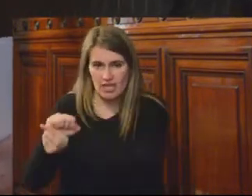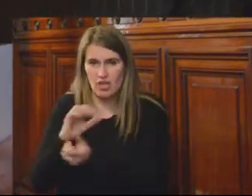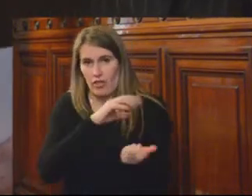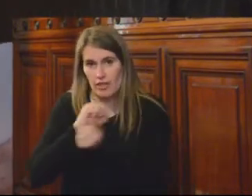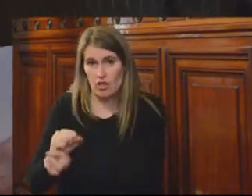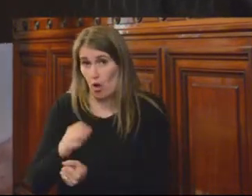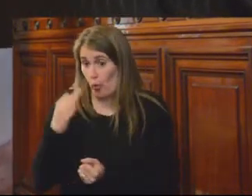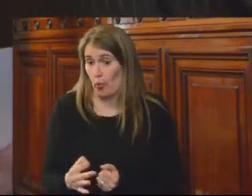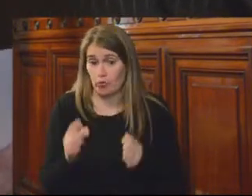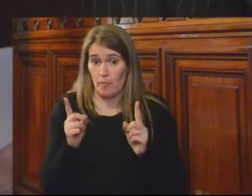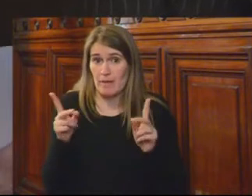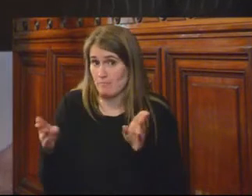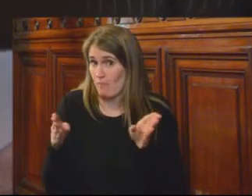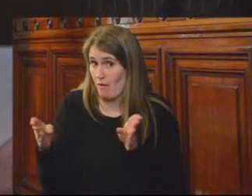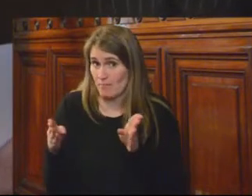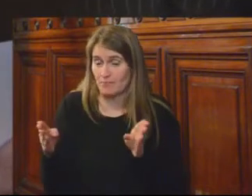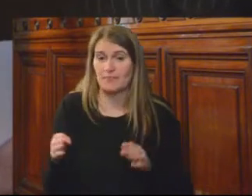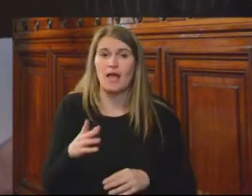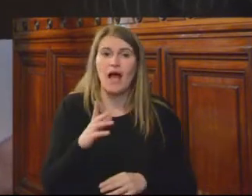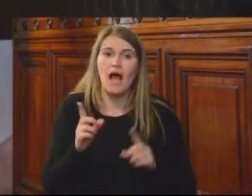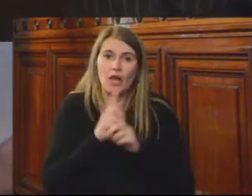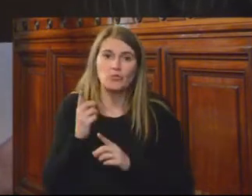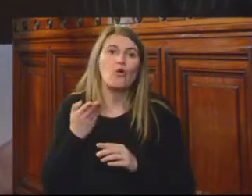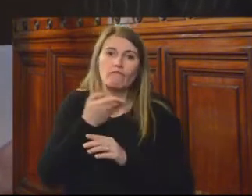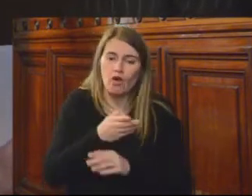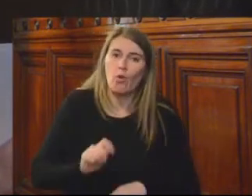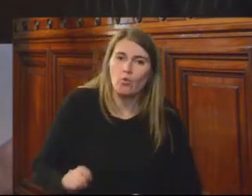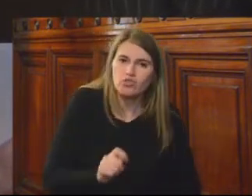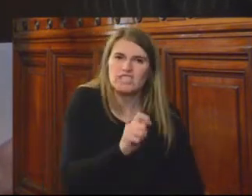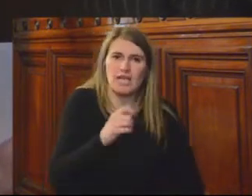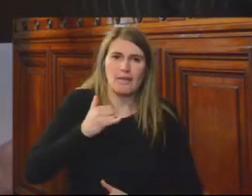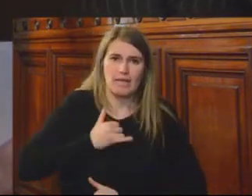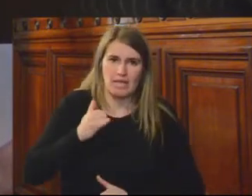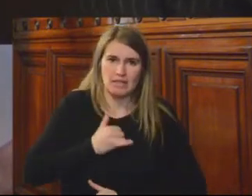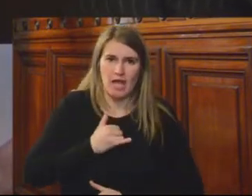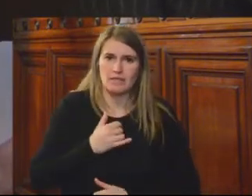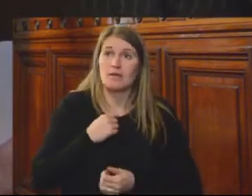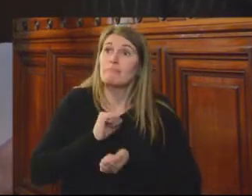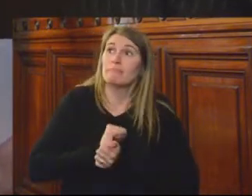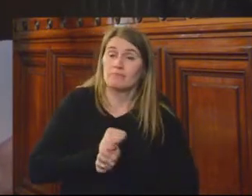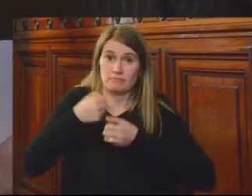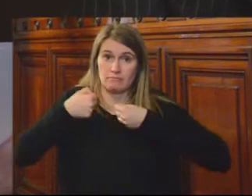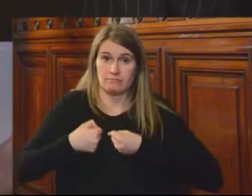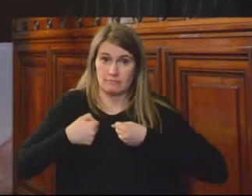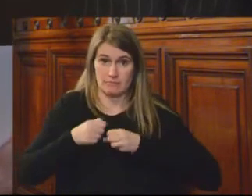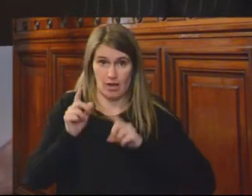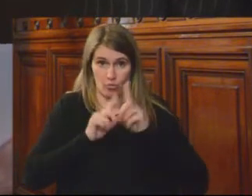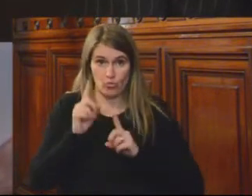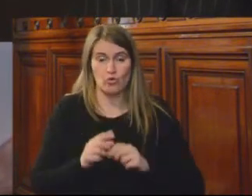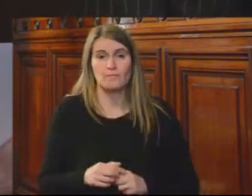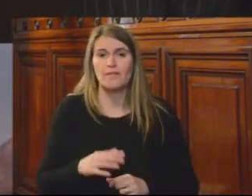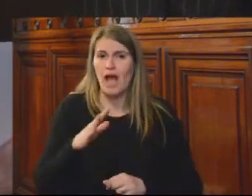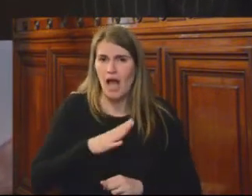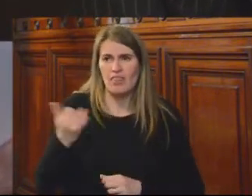periodo, siendo muchos de ellos presentados ante la justicia militar y privados de libertad. Hemos recibido denuncias muy